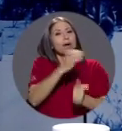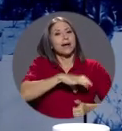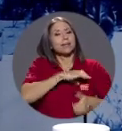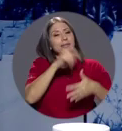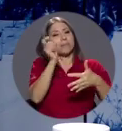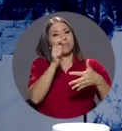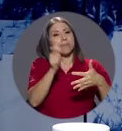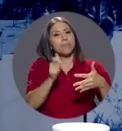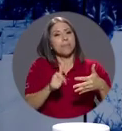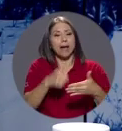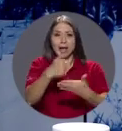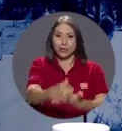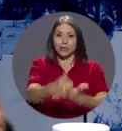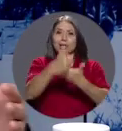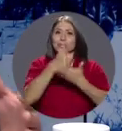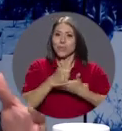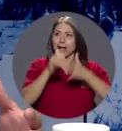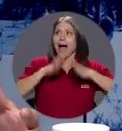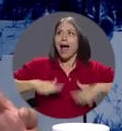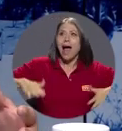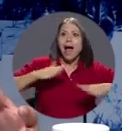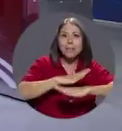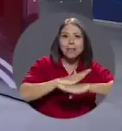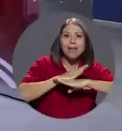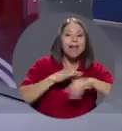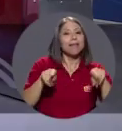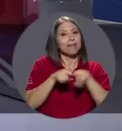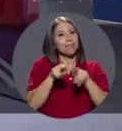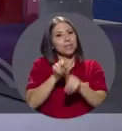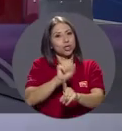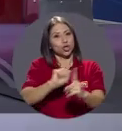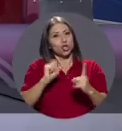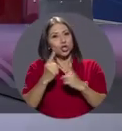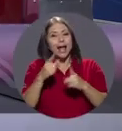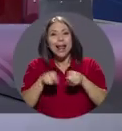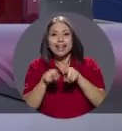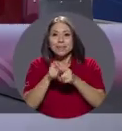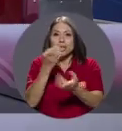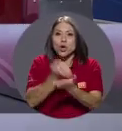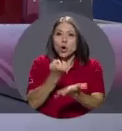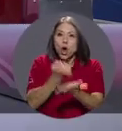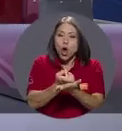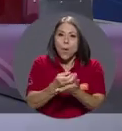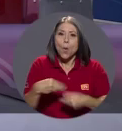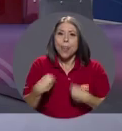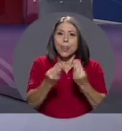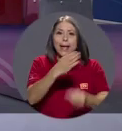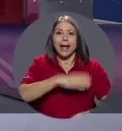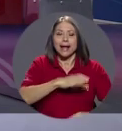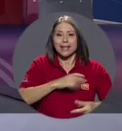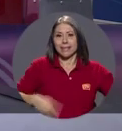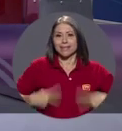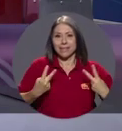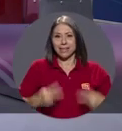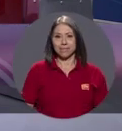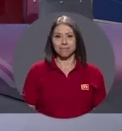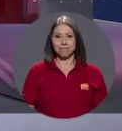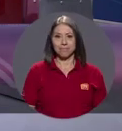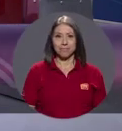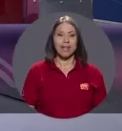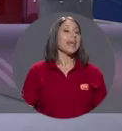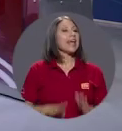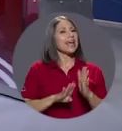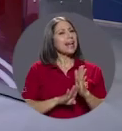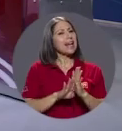que nos ayudan desde el punto de vista no solo ambiental, sino también social y económico, que dan calidad de vida.